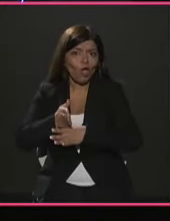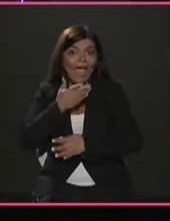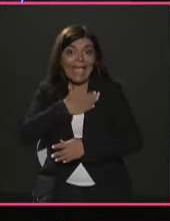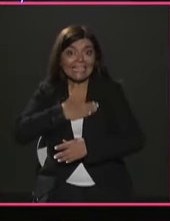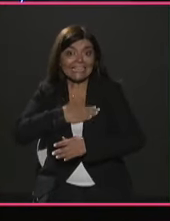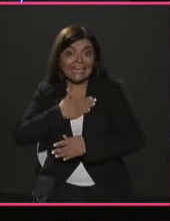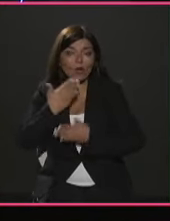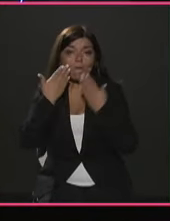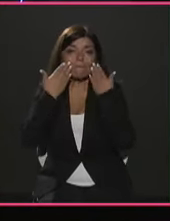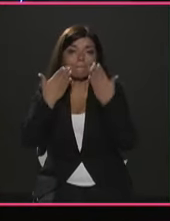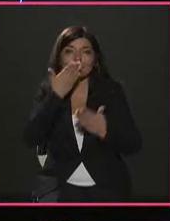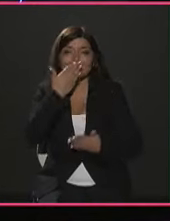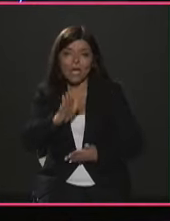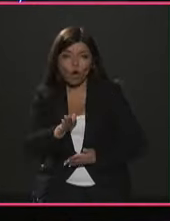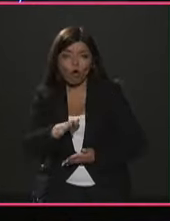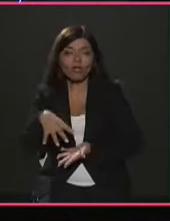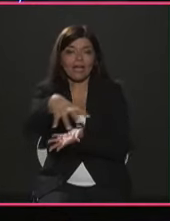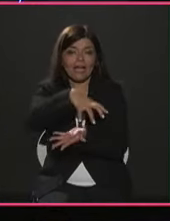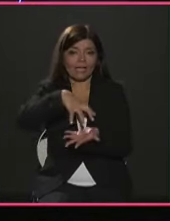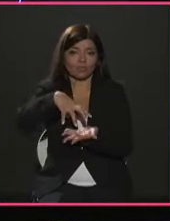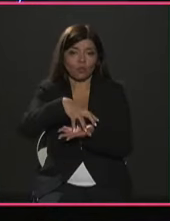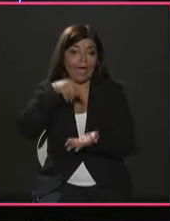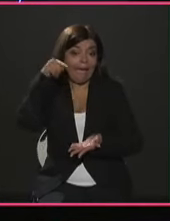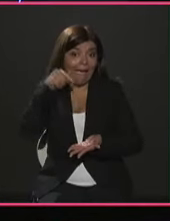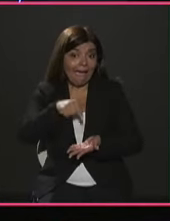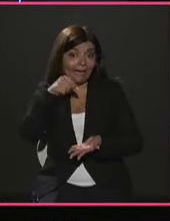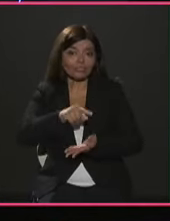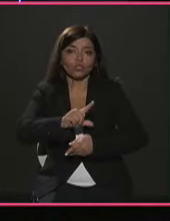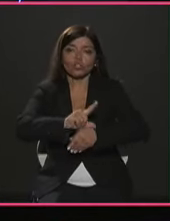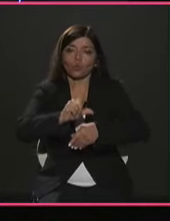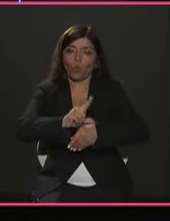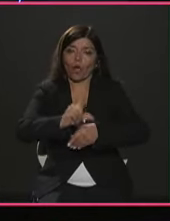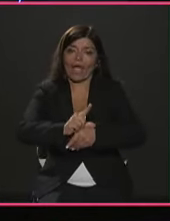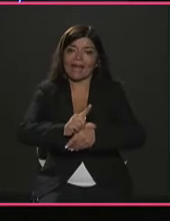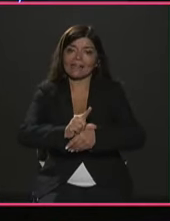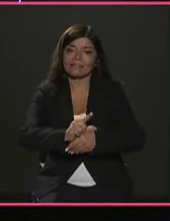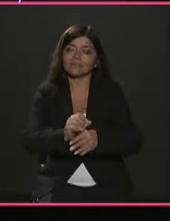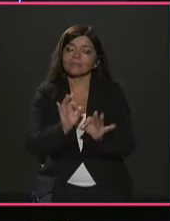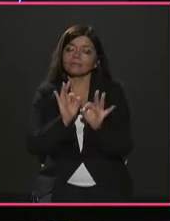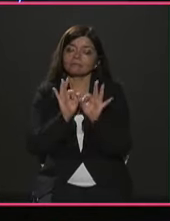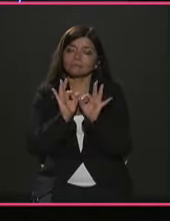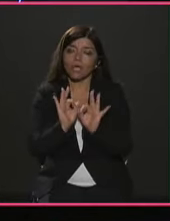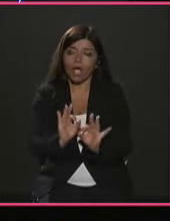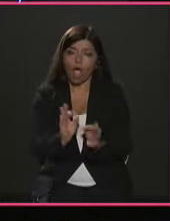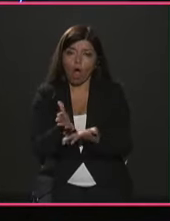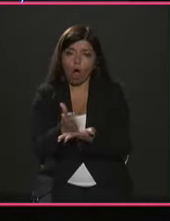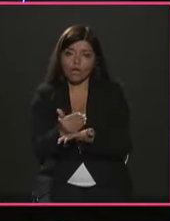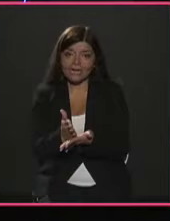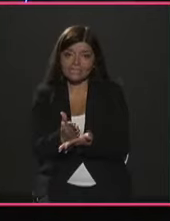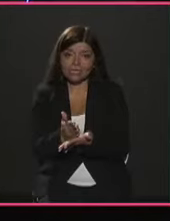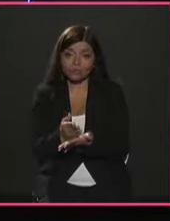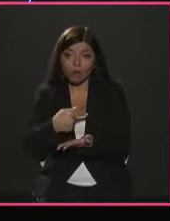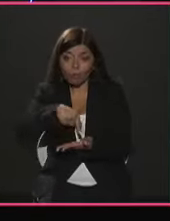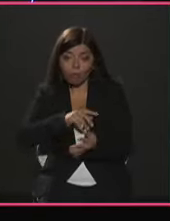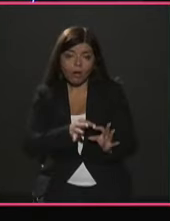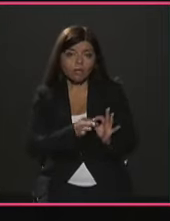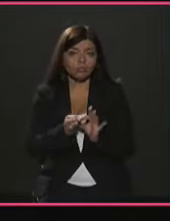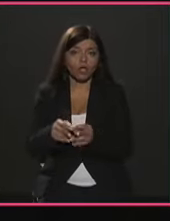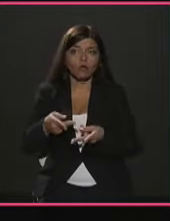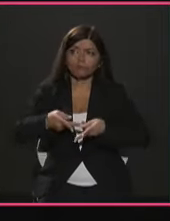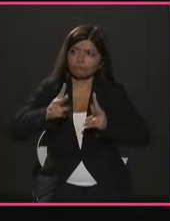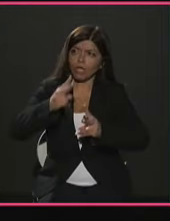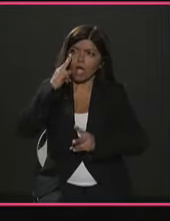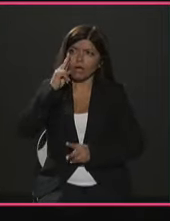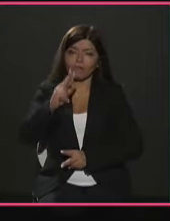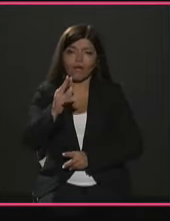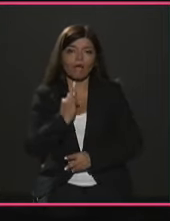contrario las ciudades son Fuentes son espacios de extraordinaria organización que nos permiten mirar el futuro